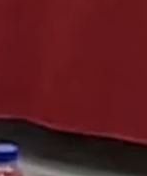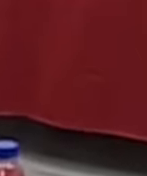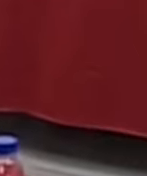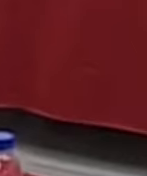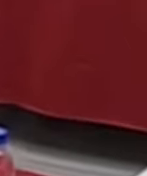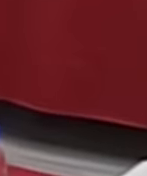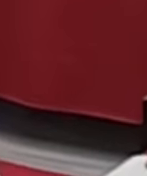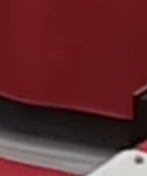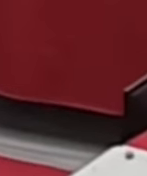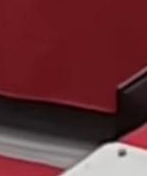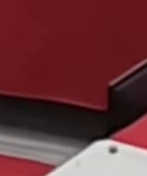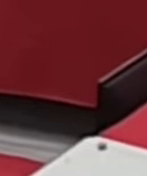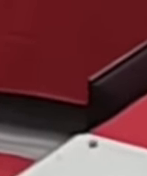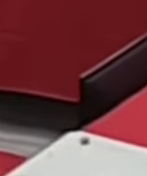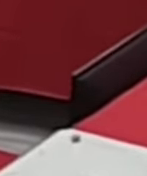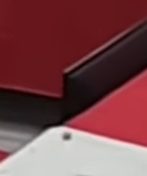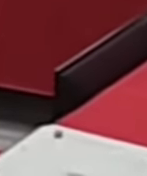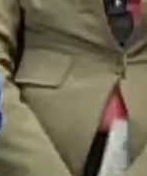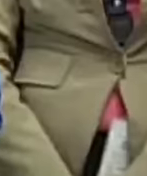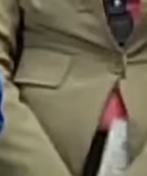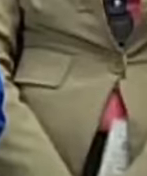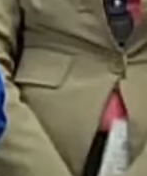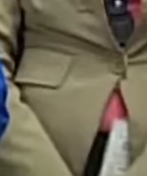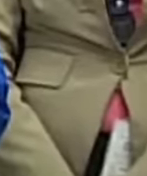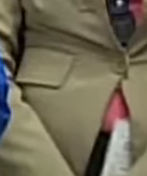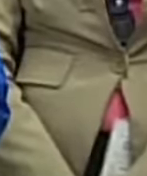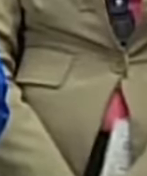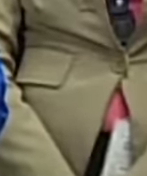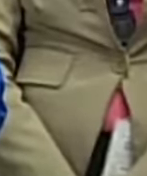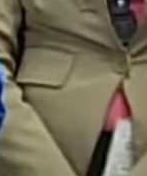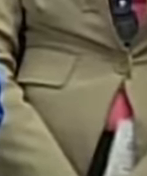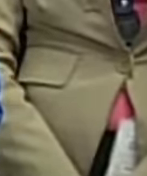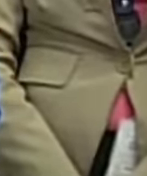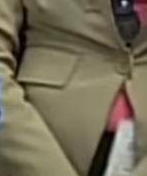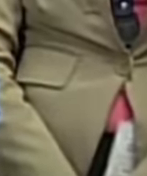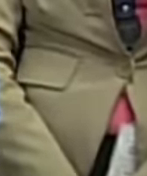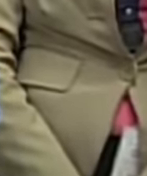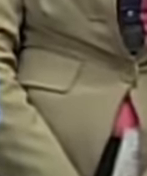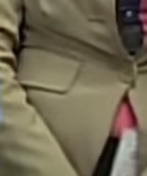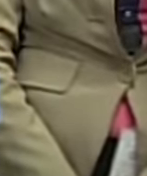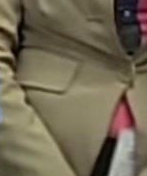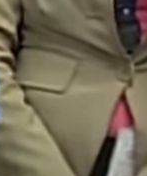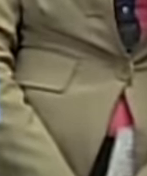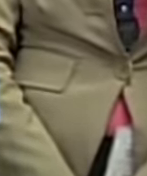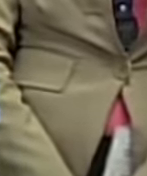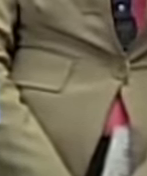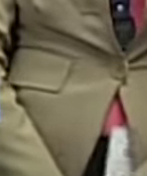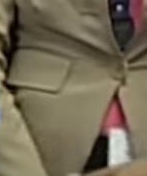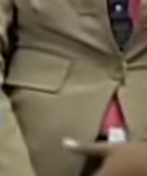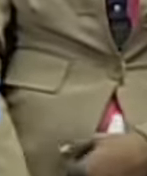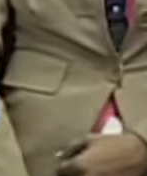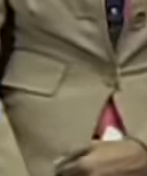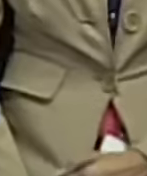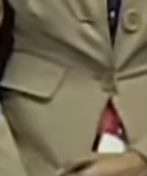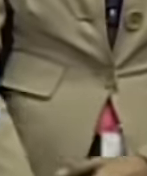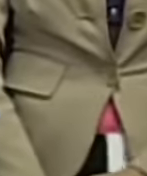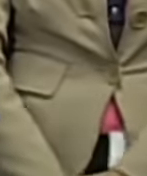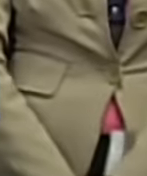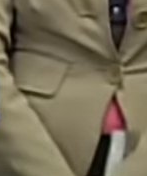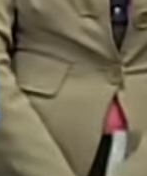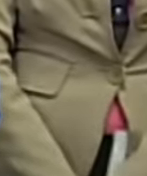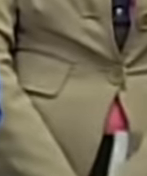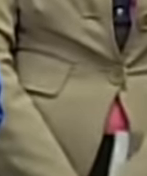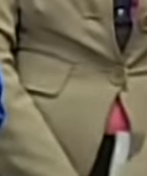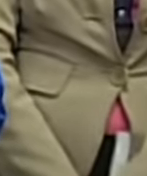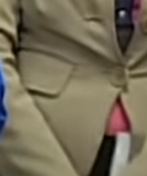como todos los lunes, la Dirección Nacional del Partido Socialista Unido de Venezuela realiza su rueda de prensa, pero en esta oportunidad se trasladaron al